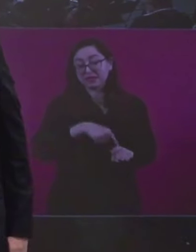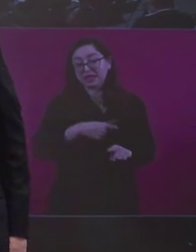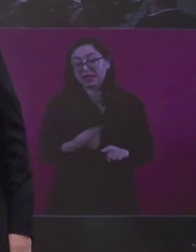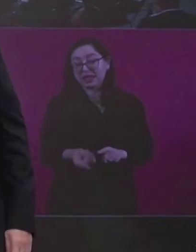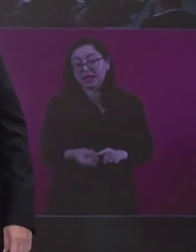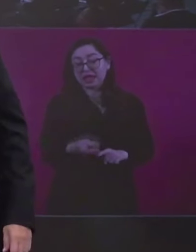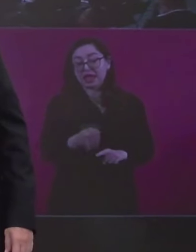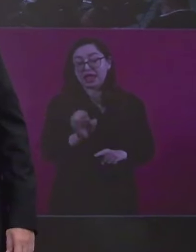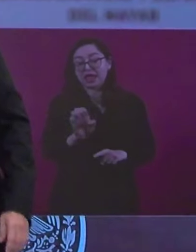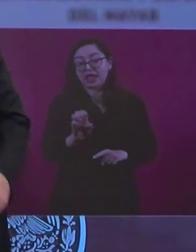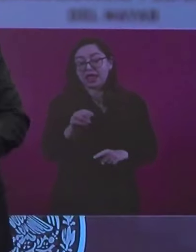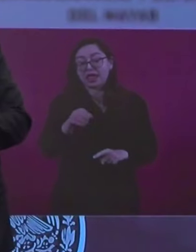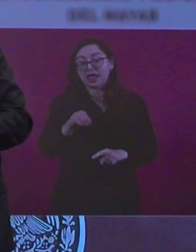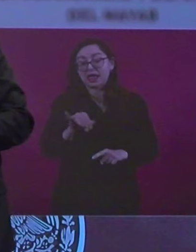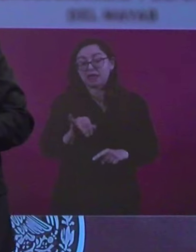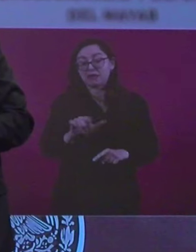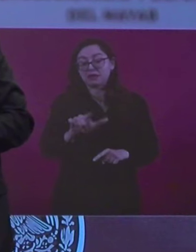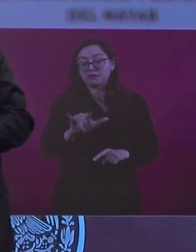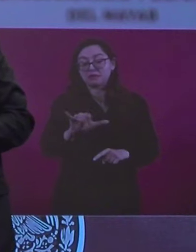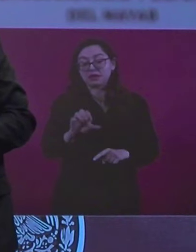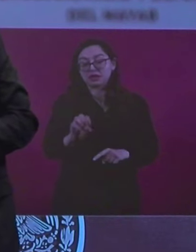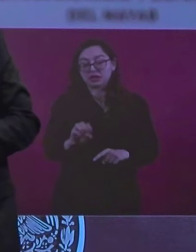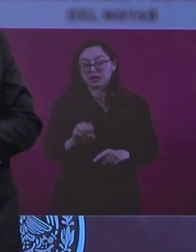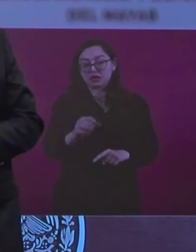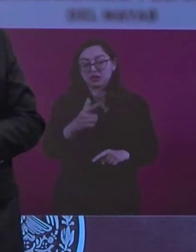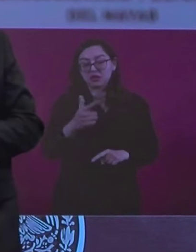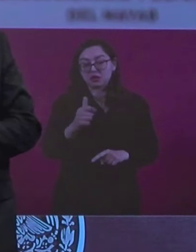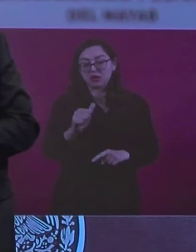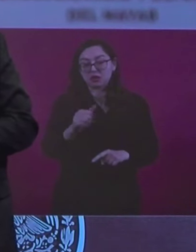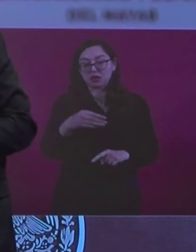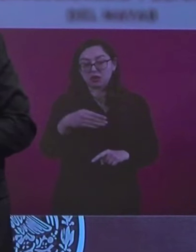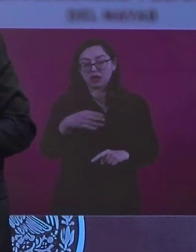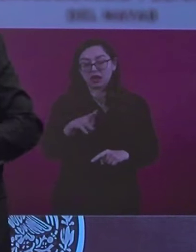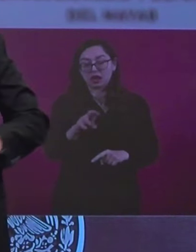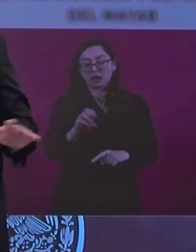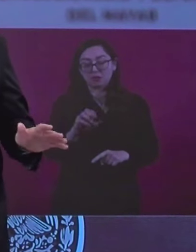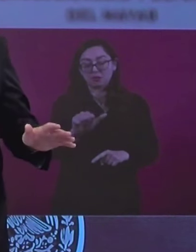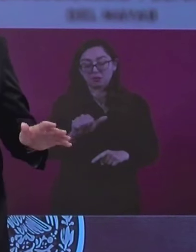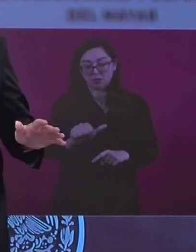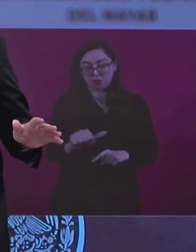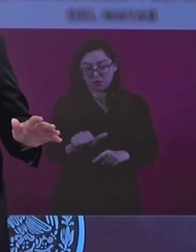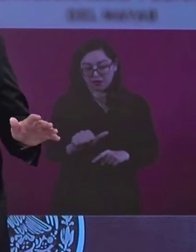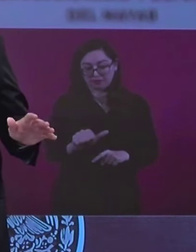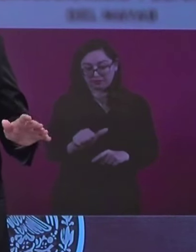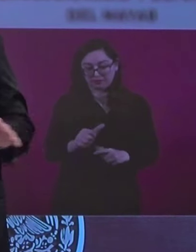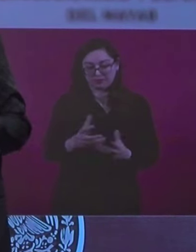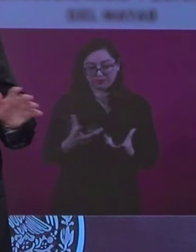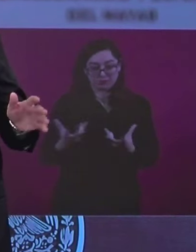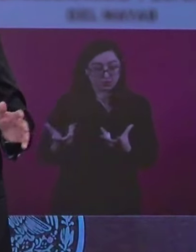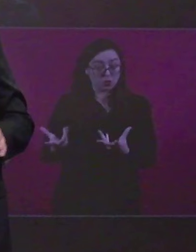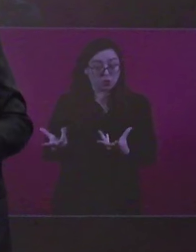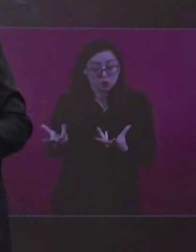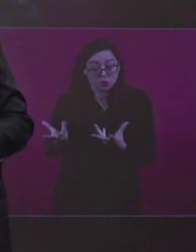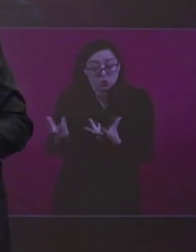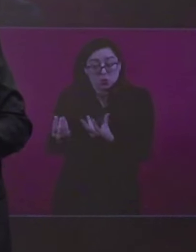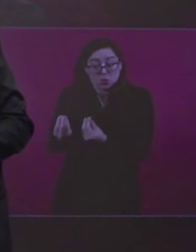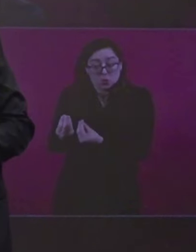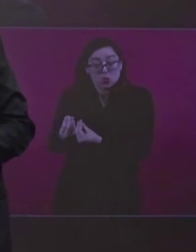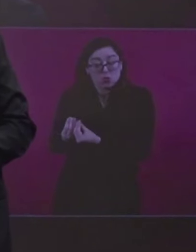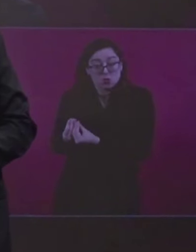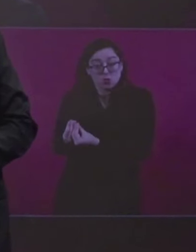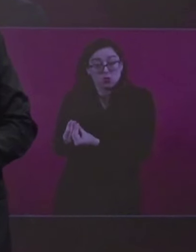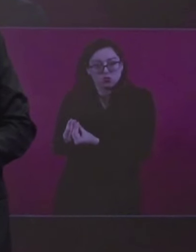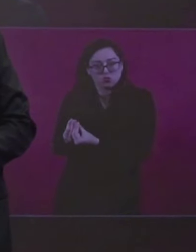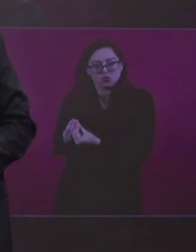cosas que destacar la primera vamos a tener a una mujer en la presidencia sin duda olvídese usted de